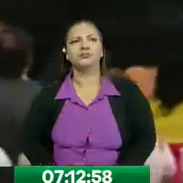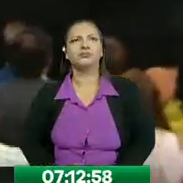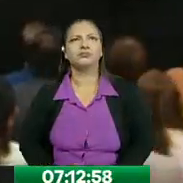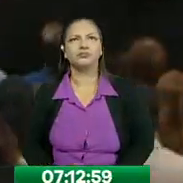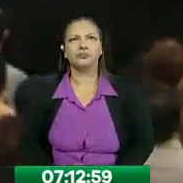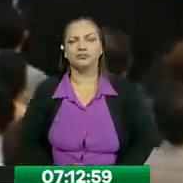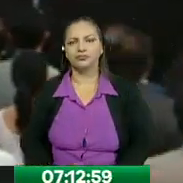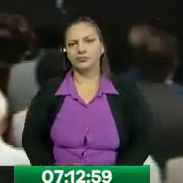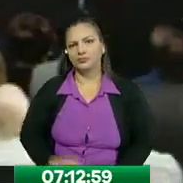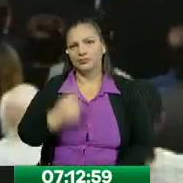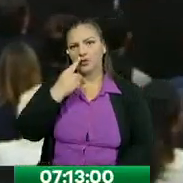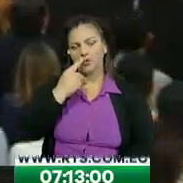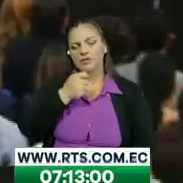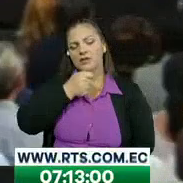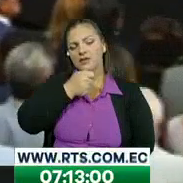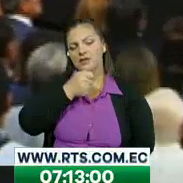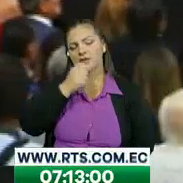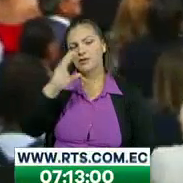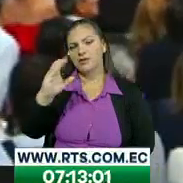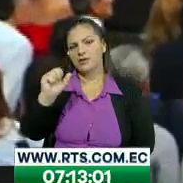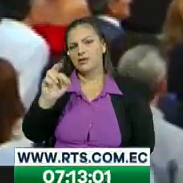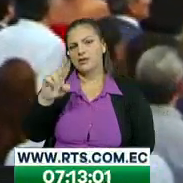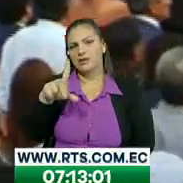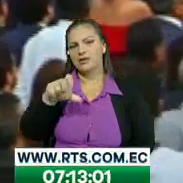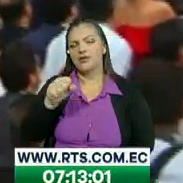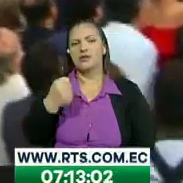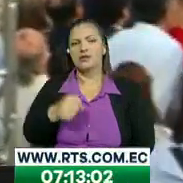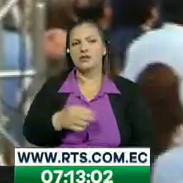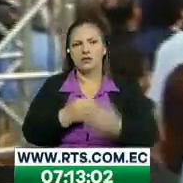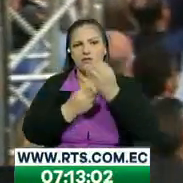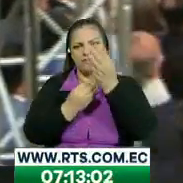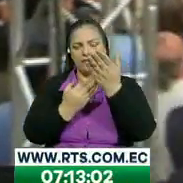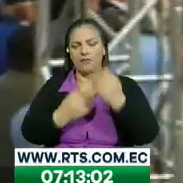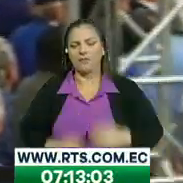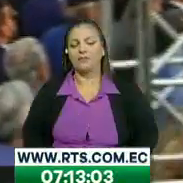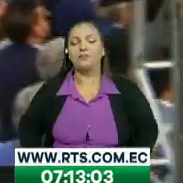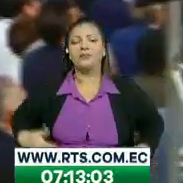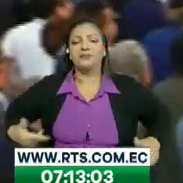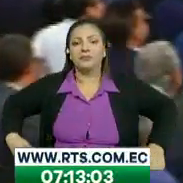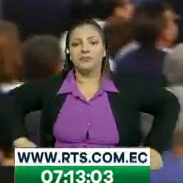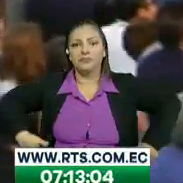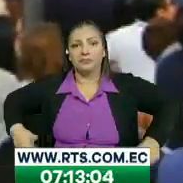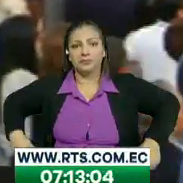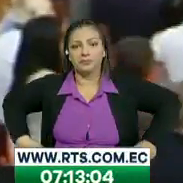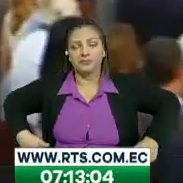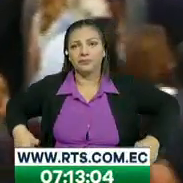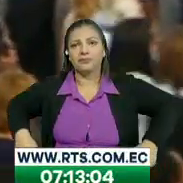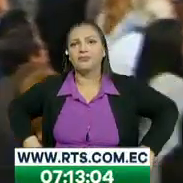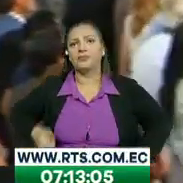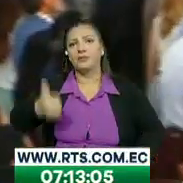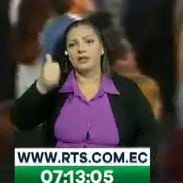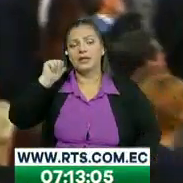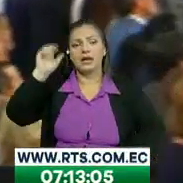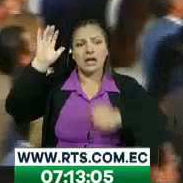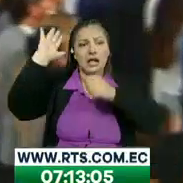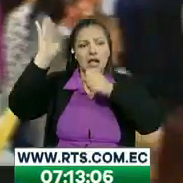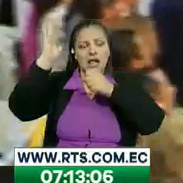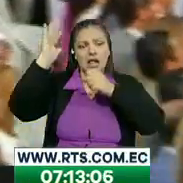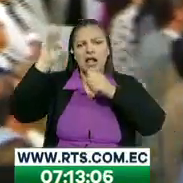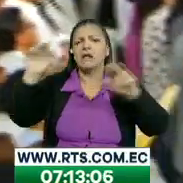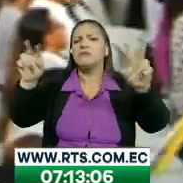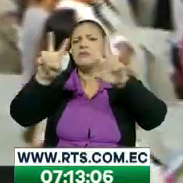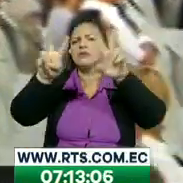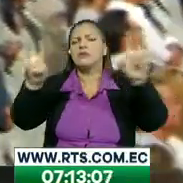El presidente Lenín Moreno hizo una breve historia del 9 de octubre de 1820, hoy día de la independencia de